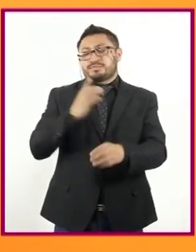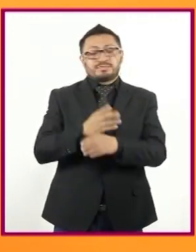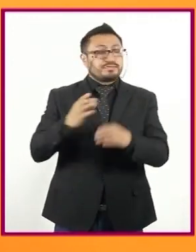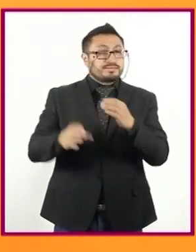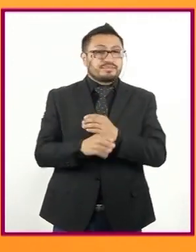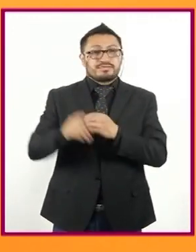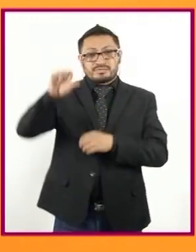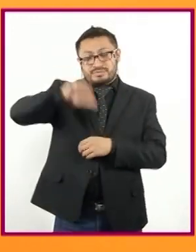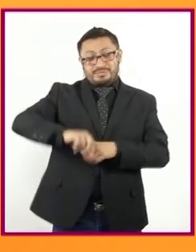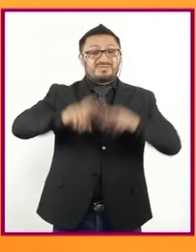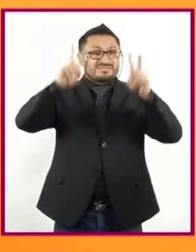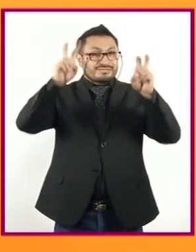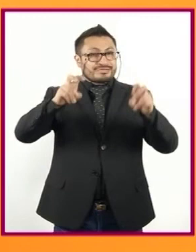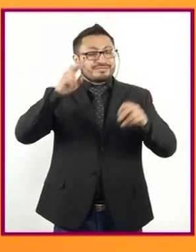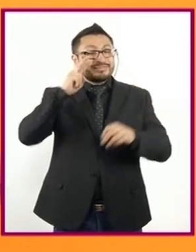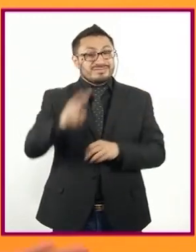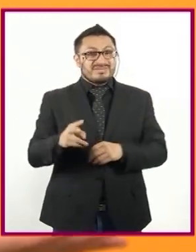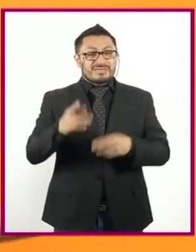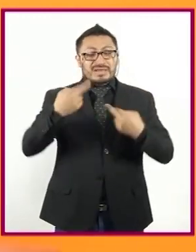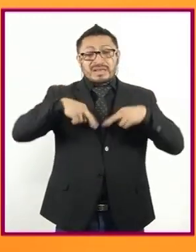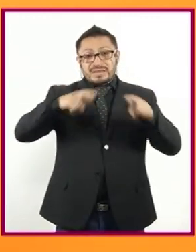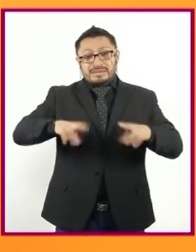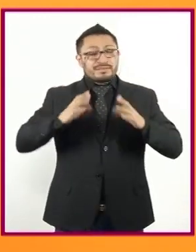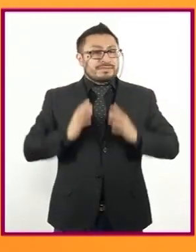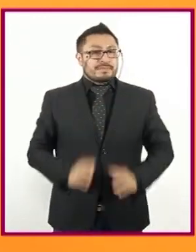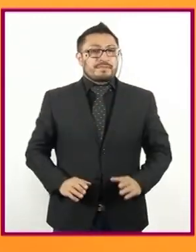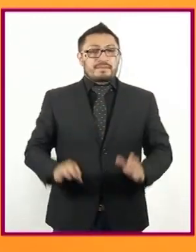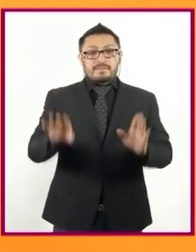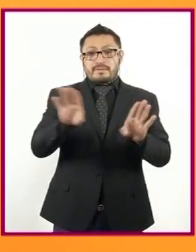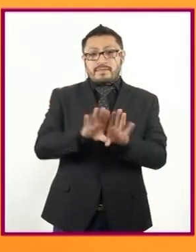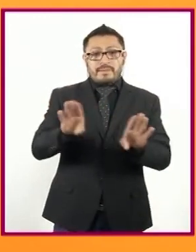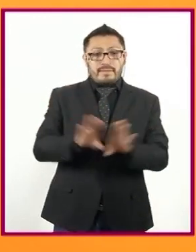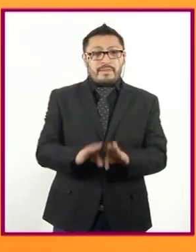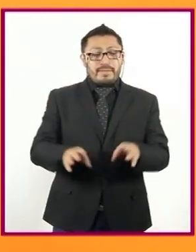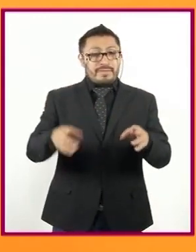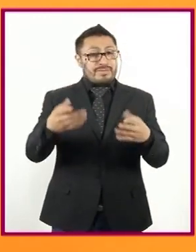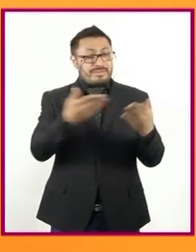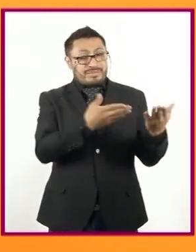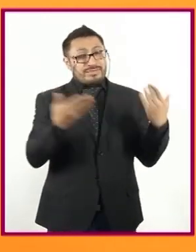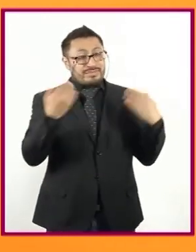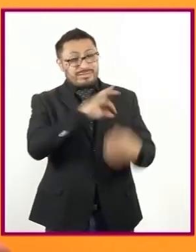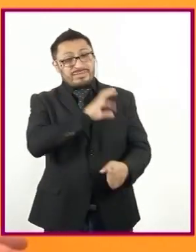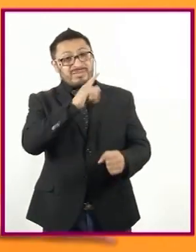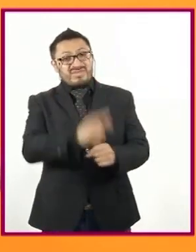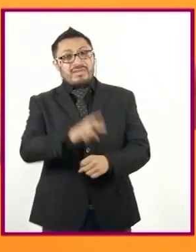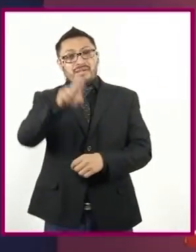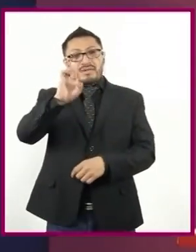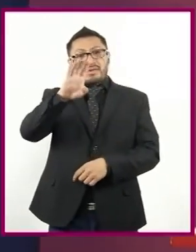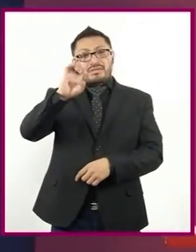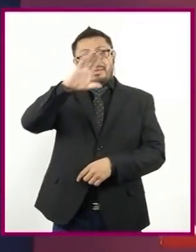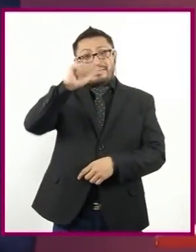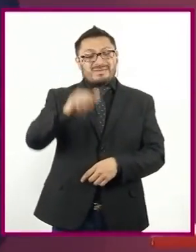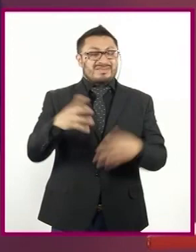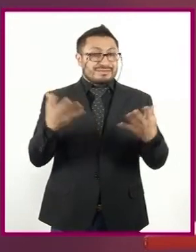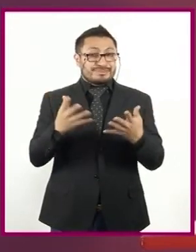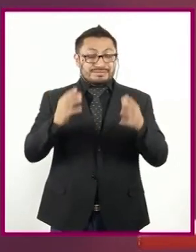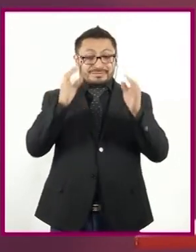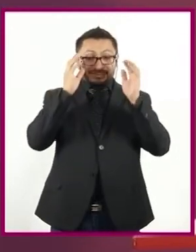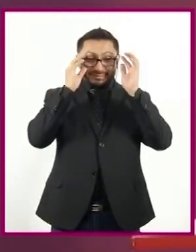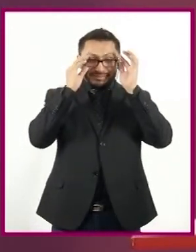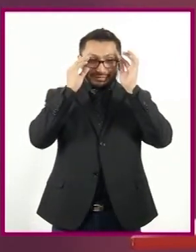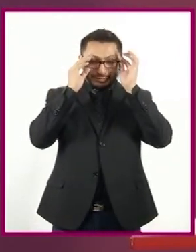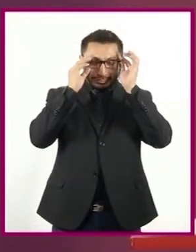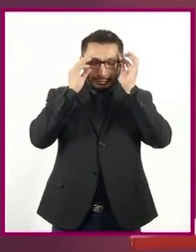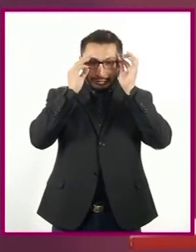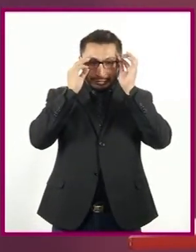hoy, representándolos corporalmente, como lo hizo nuestra especialista Rebeca Sánchez. También